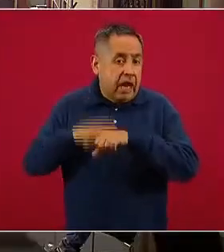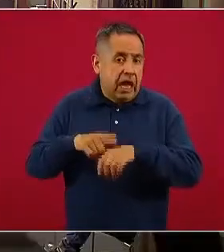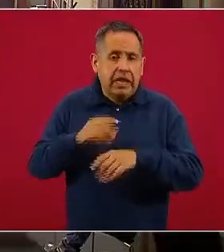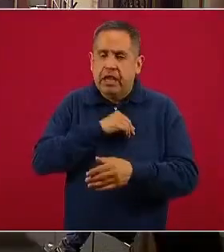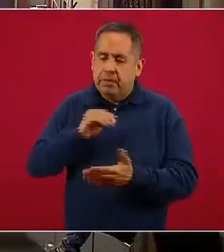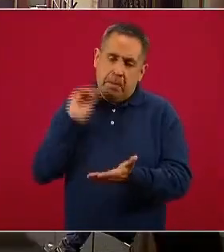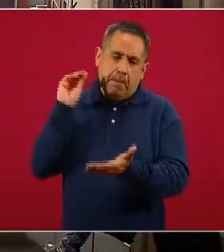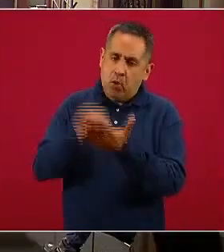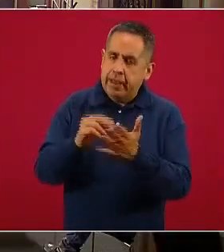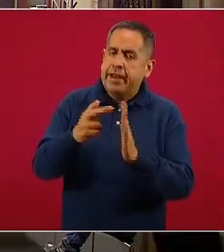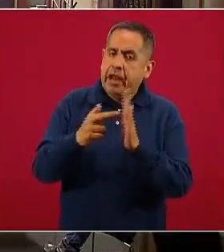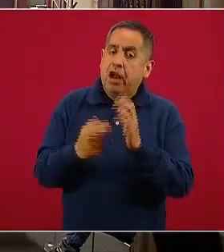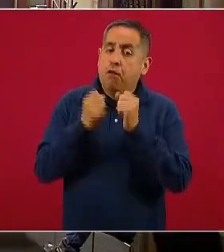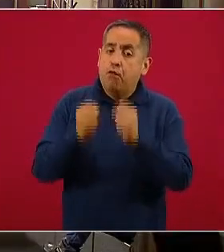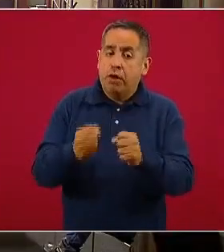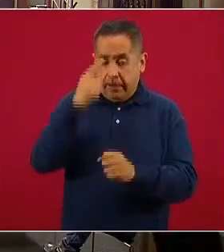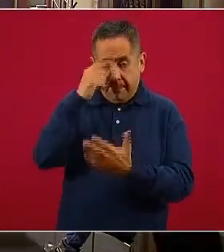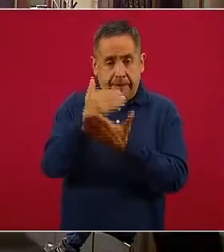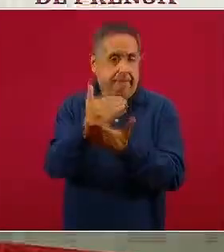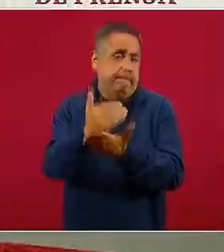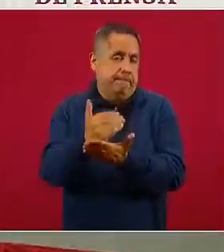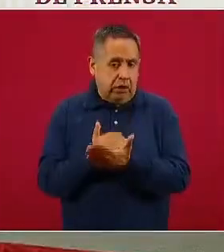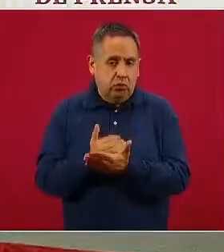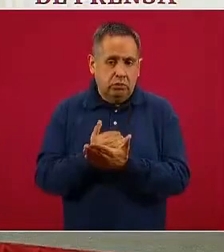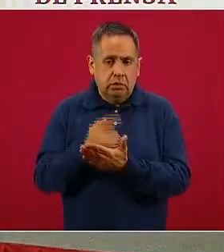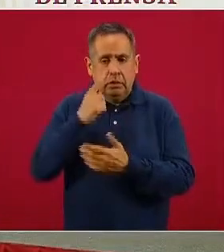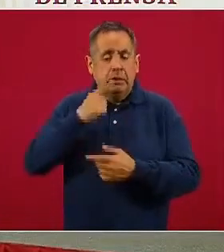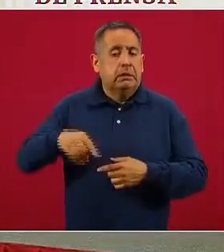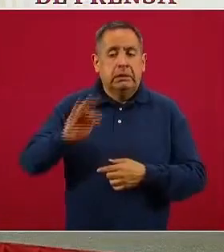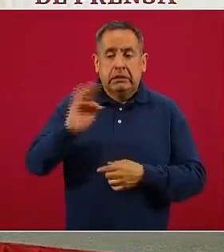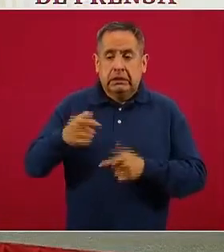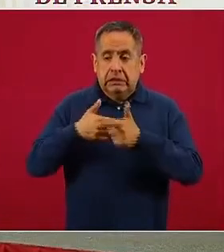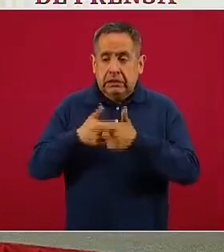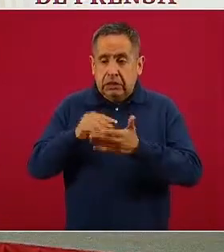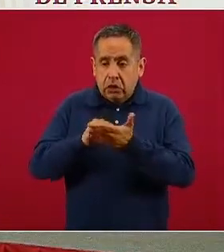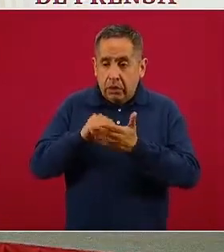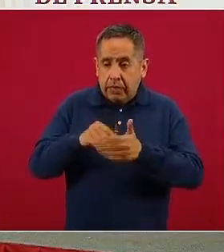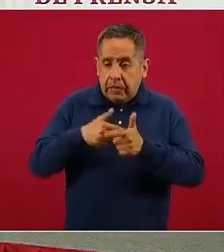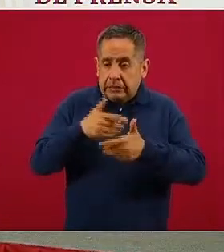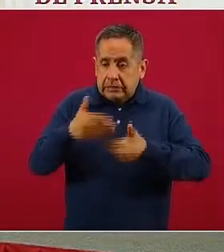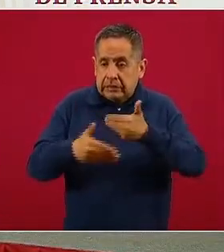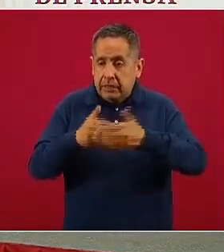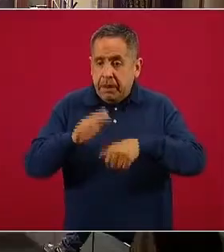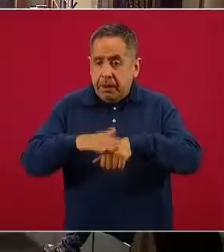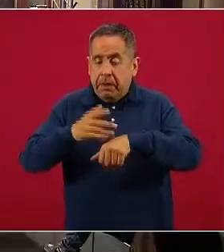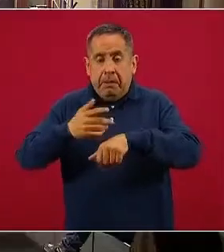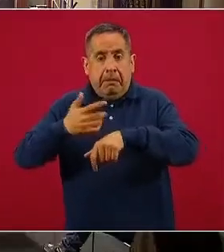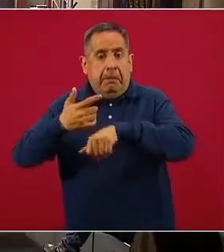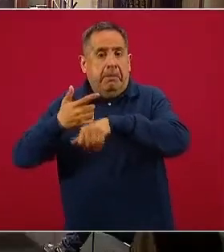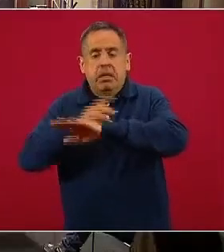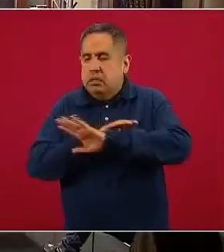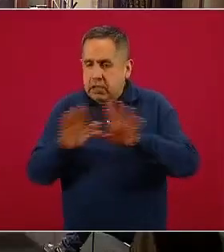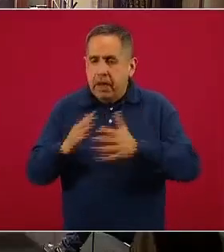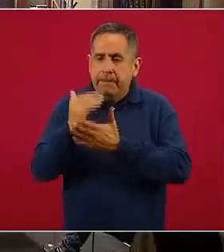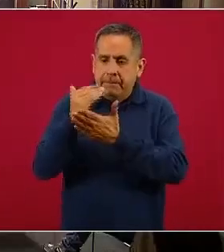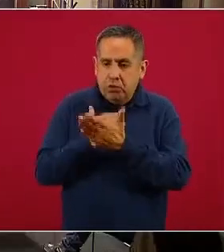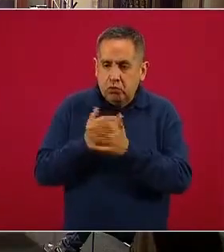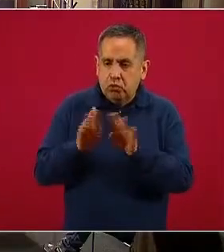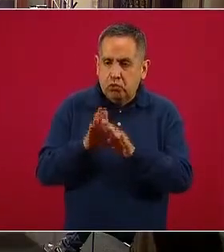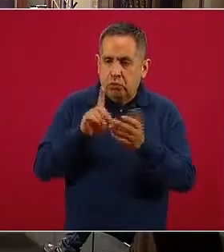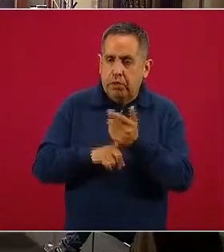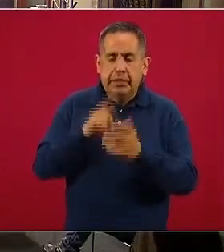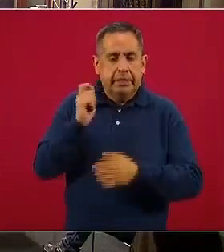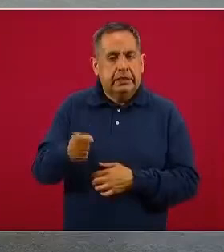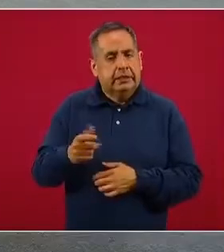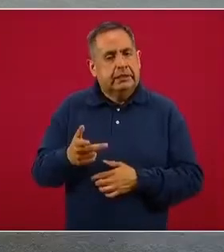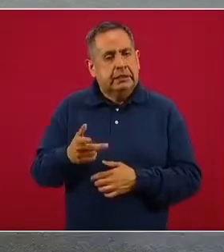implementen para precisamente poder contribuir a que en vez de que sigan subiendo de nivel de riesgo, el objetivo esperado es que